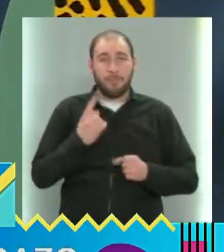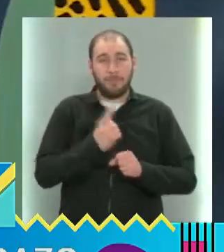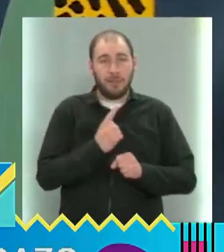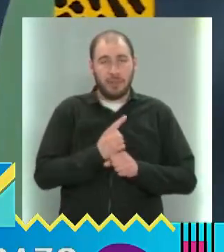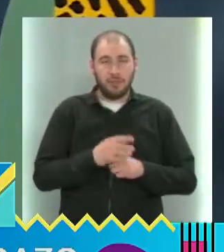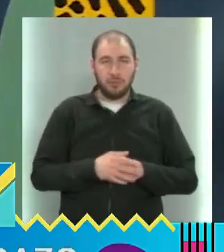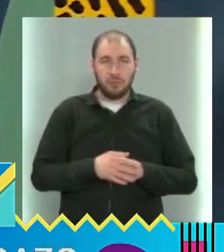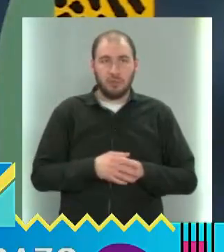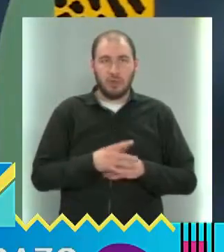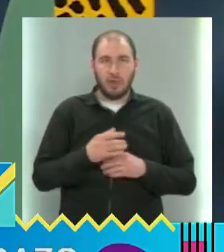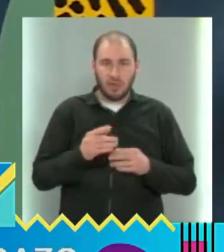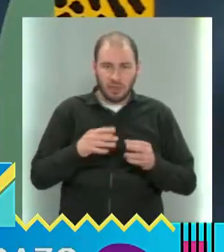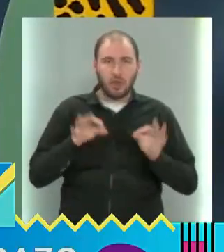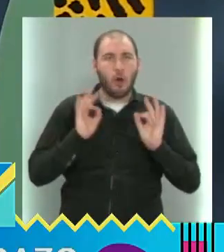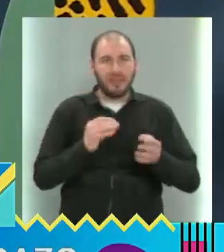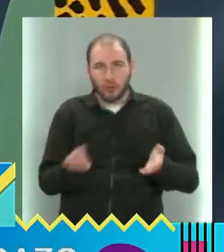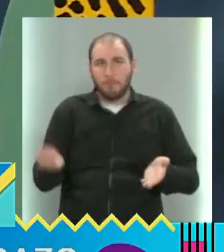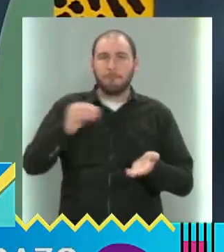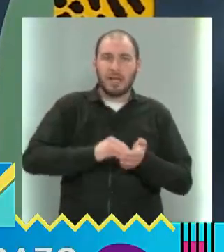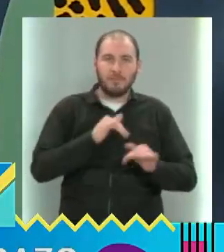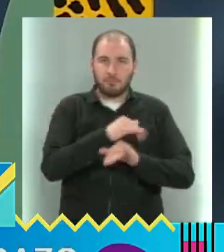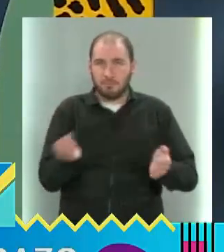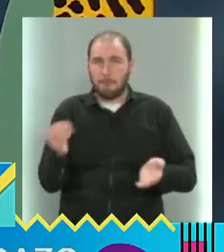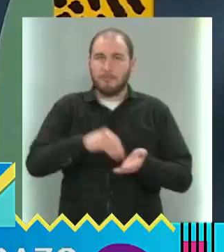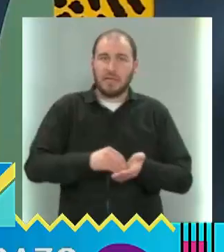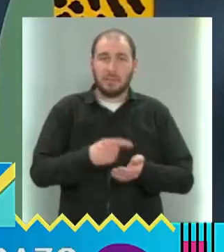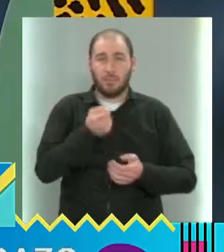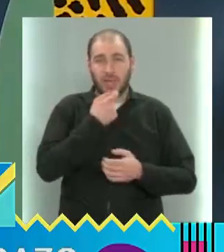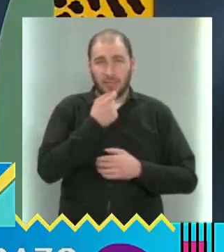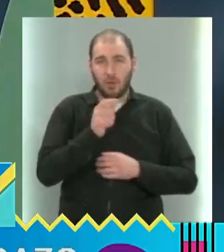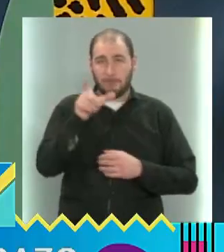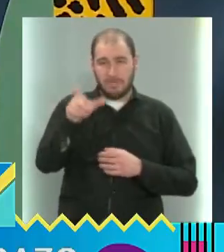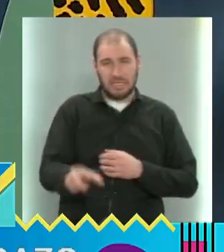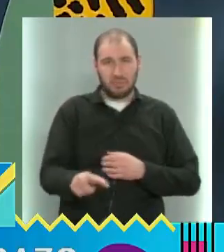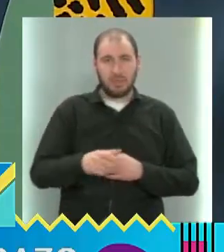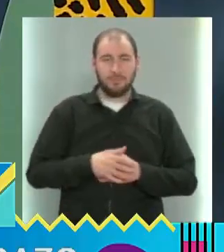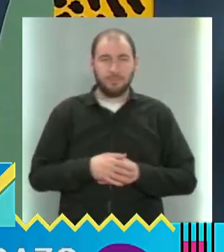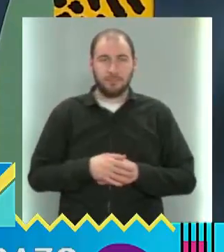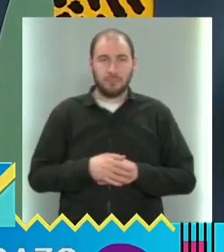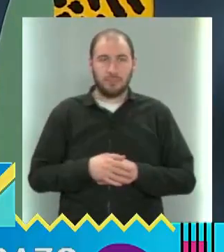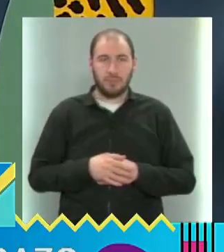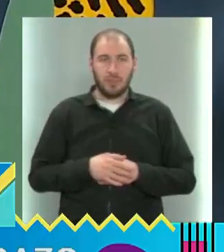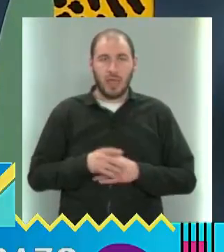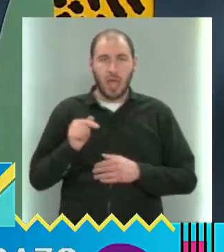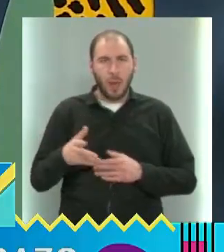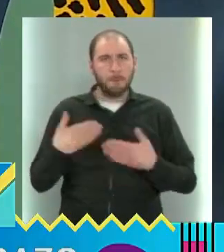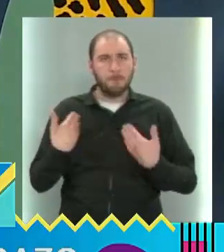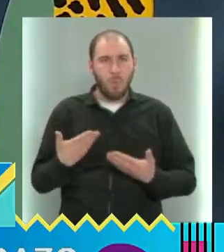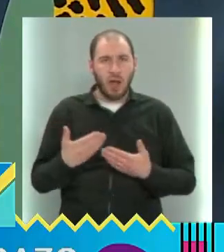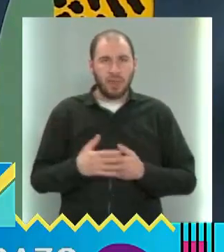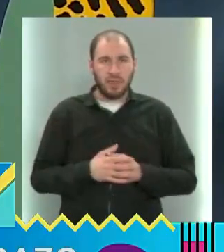ser mucho más completo que este tipo de información. Por ejemplo, si la persona tiene